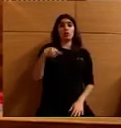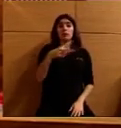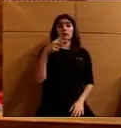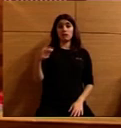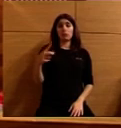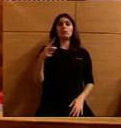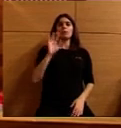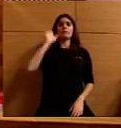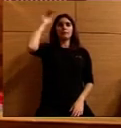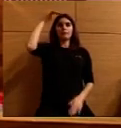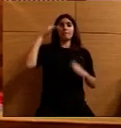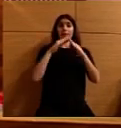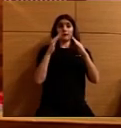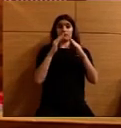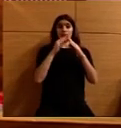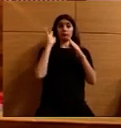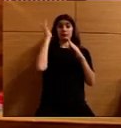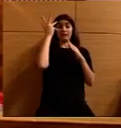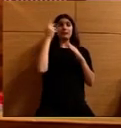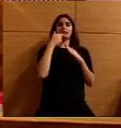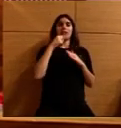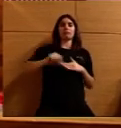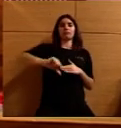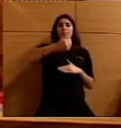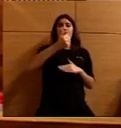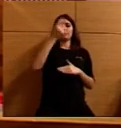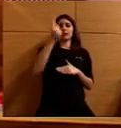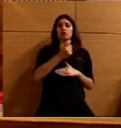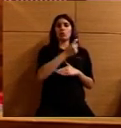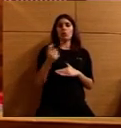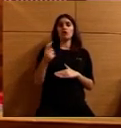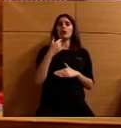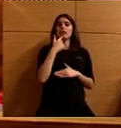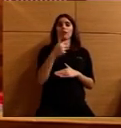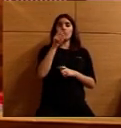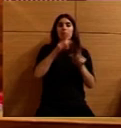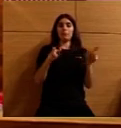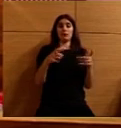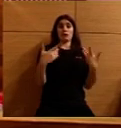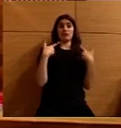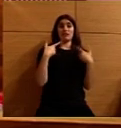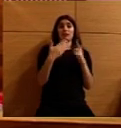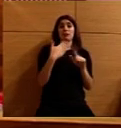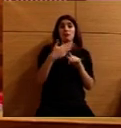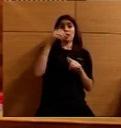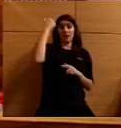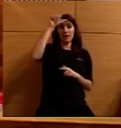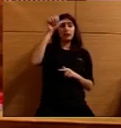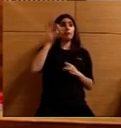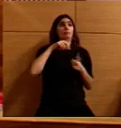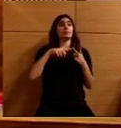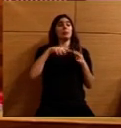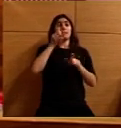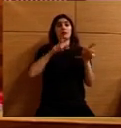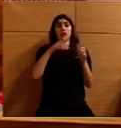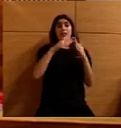la Consellería de Vivienda Bioclimática aprobó la resolución por la que se concedían ayudas a personas víctimas de violencia de género, personas que han sufrido